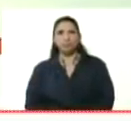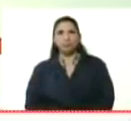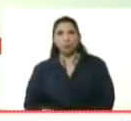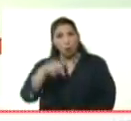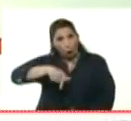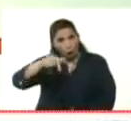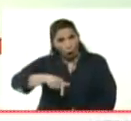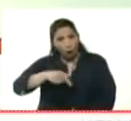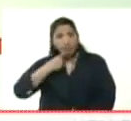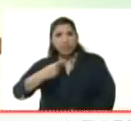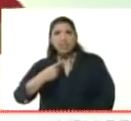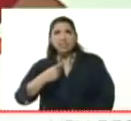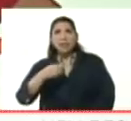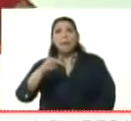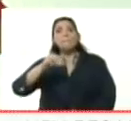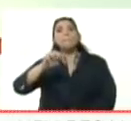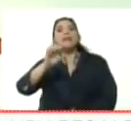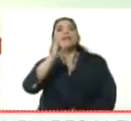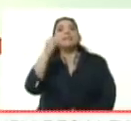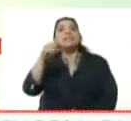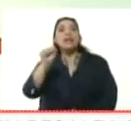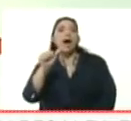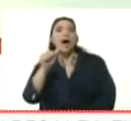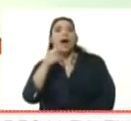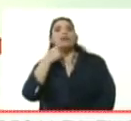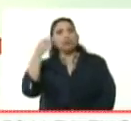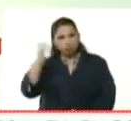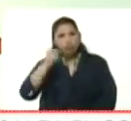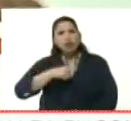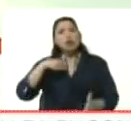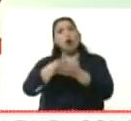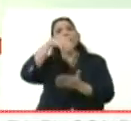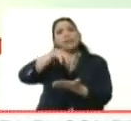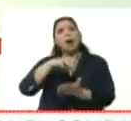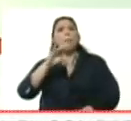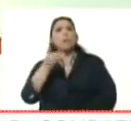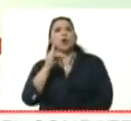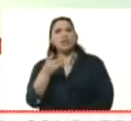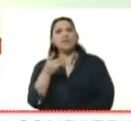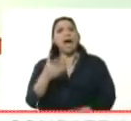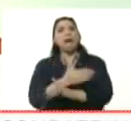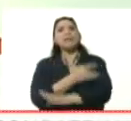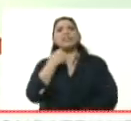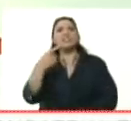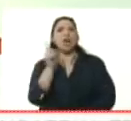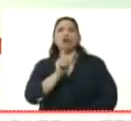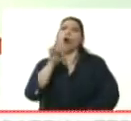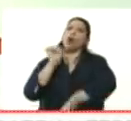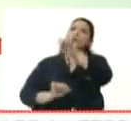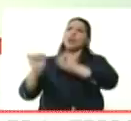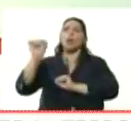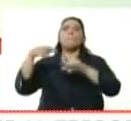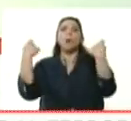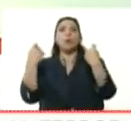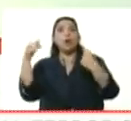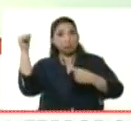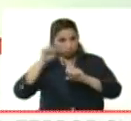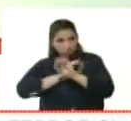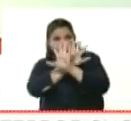Hoy sale diciendo Mesa que sí hubo golpe de Estado, cuando antes decía que no. Que es una rebelión popular. Claro que hubo un golpe de Estado.